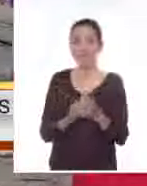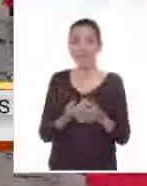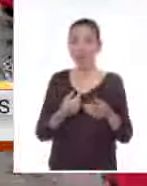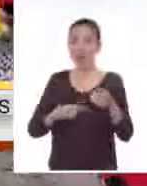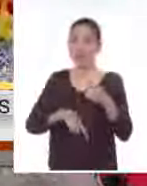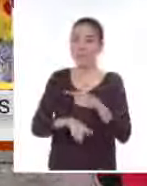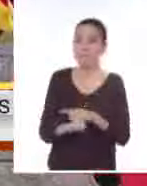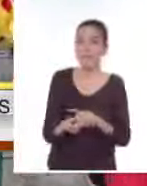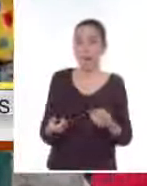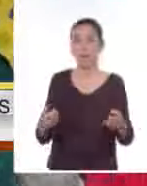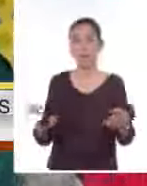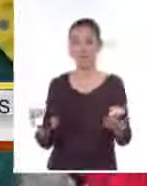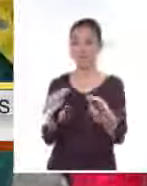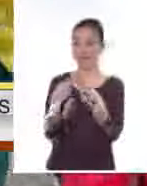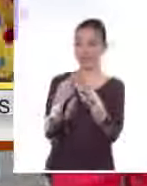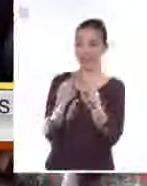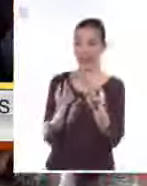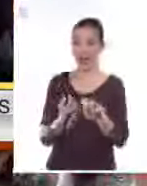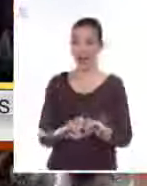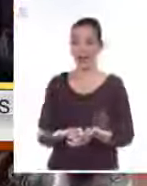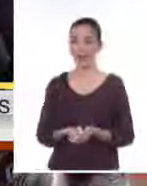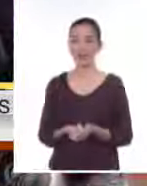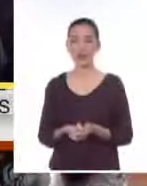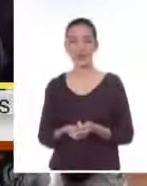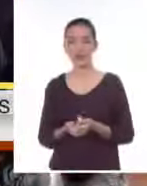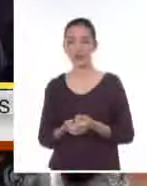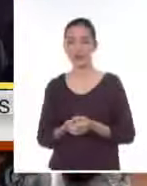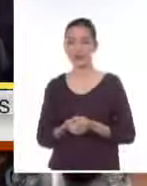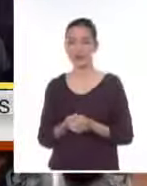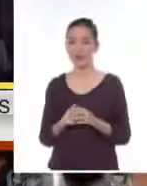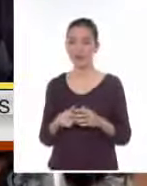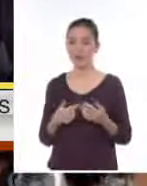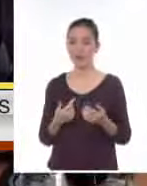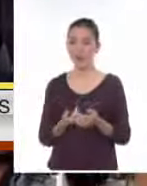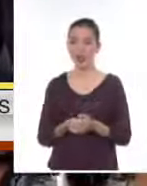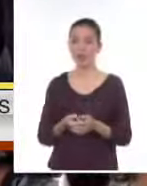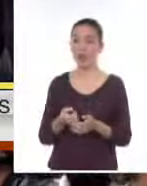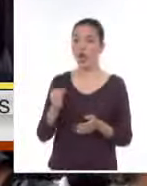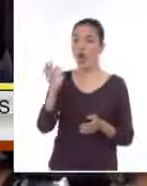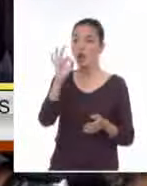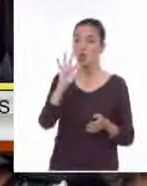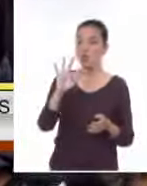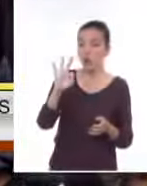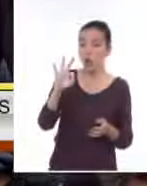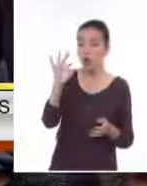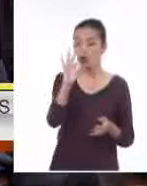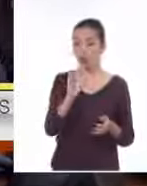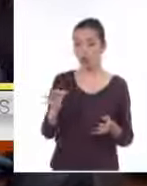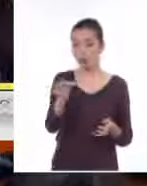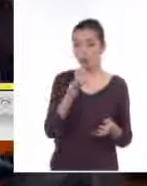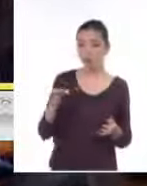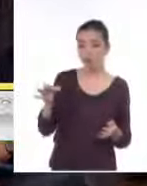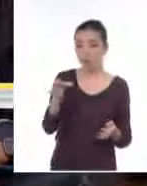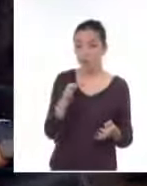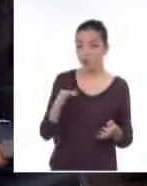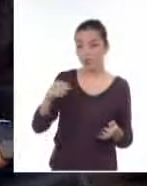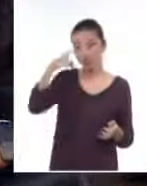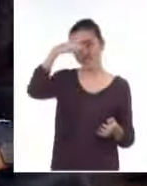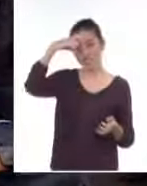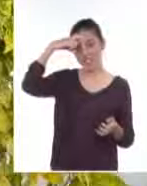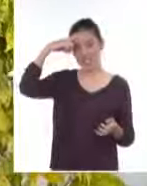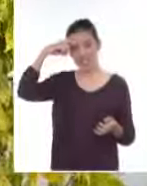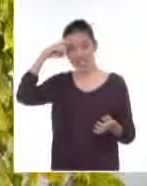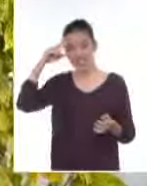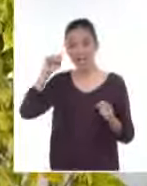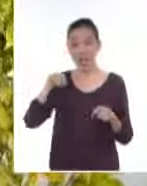un evento que recorrerá los 8 municipios espirituanos del 1 de julio al 31 de agosto del presente año. Es